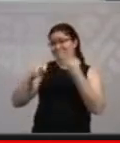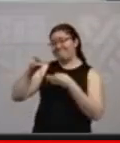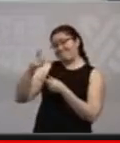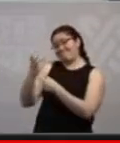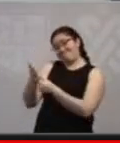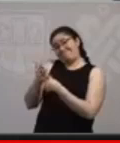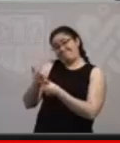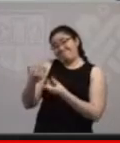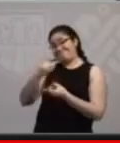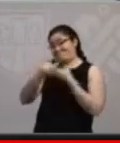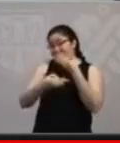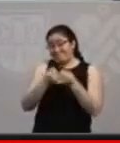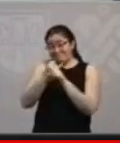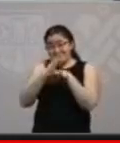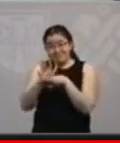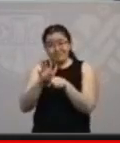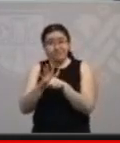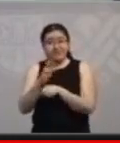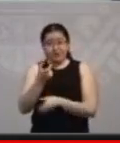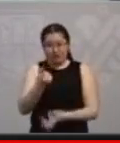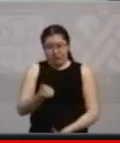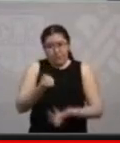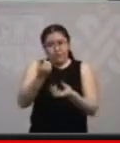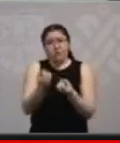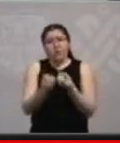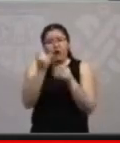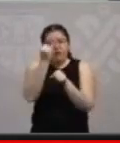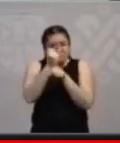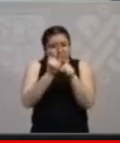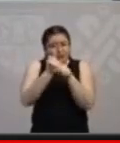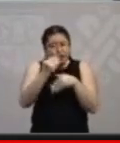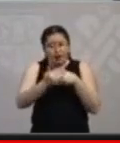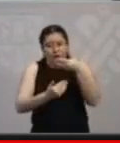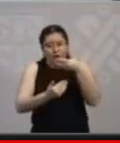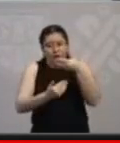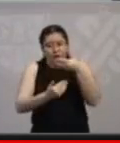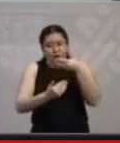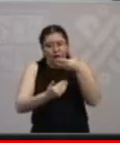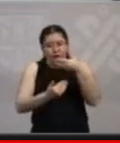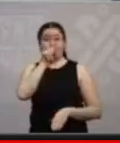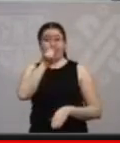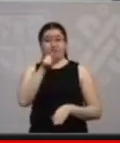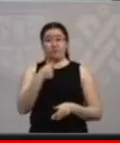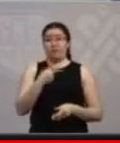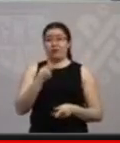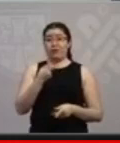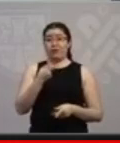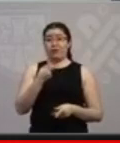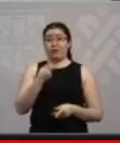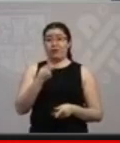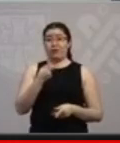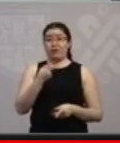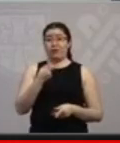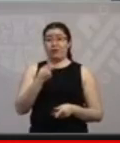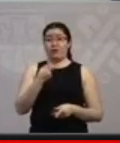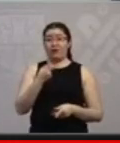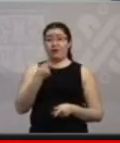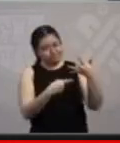Fiscalía toda la información que tienen, cuánto dinero está, cómo va la investigación, y si es posible, quiénes están en la carpeta de acuerdo